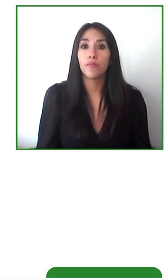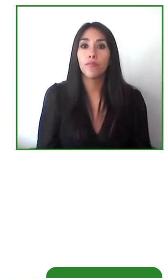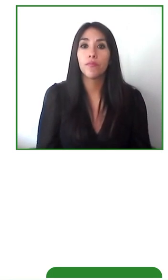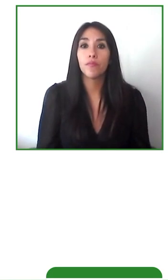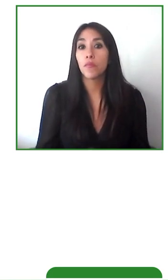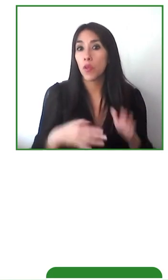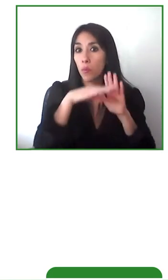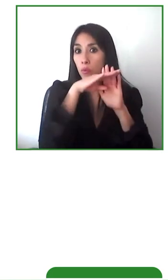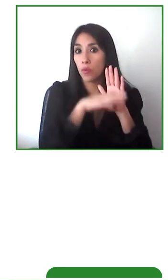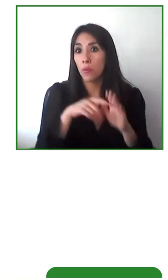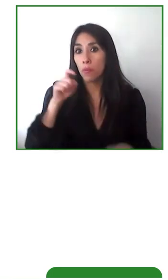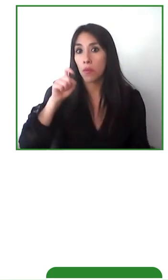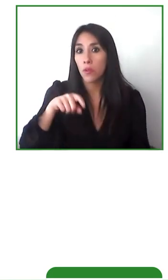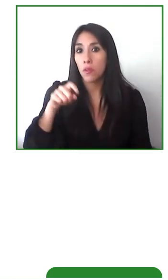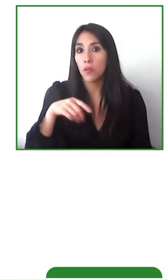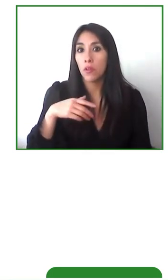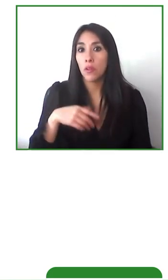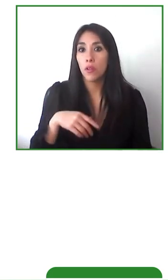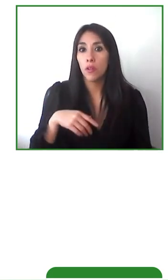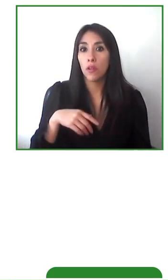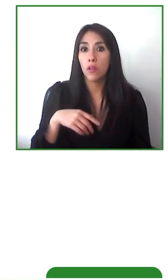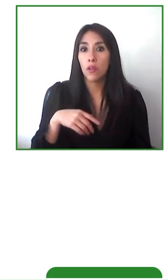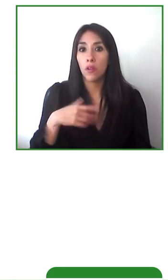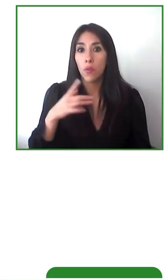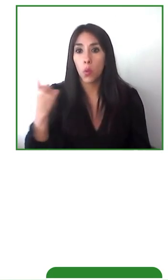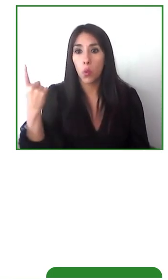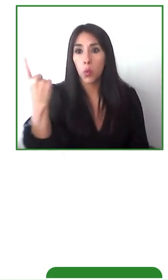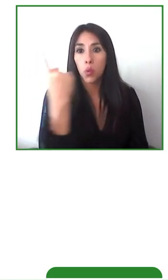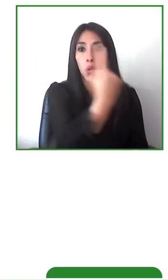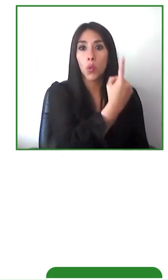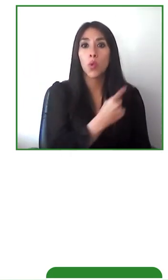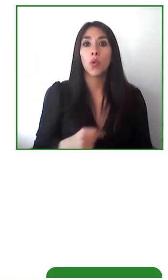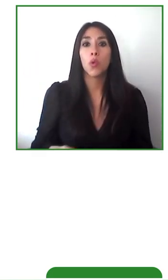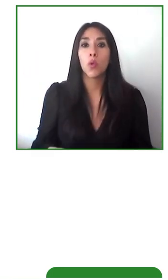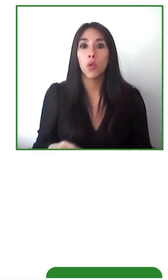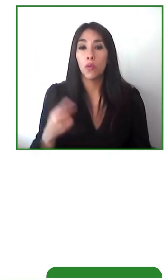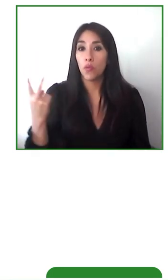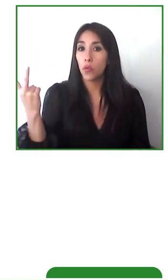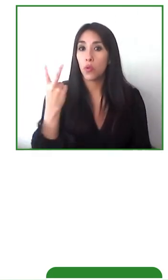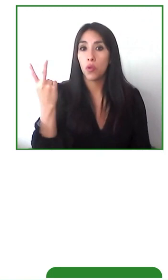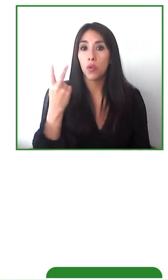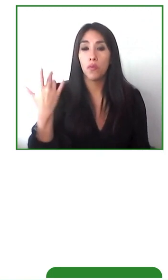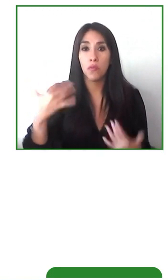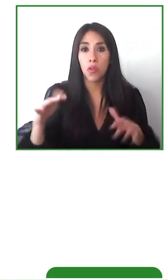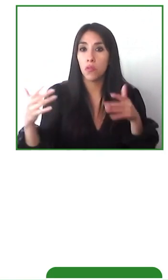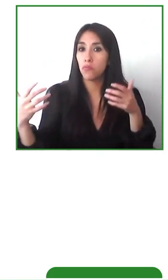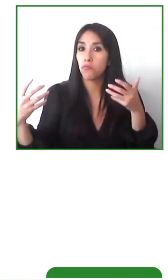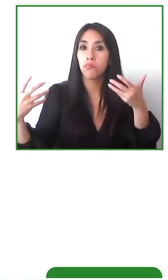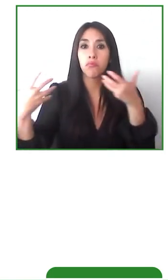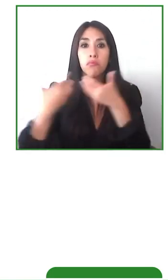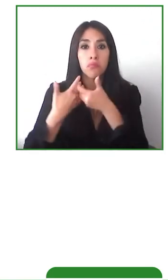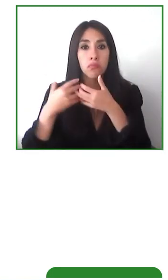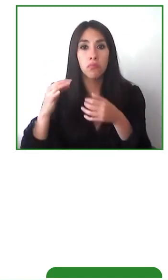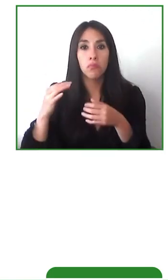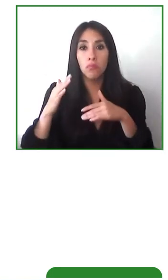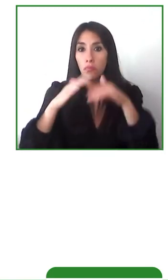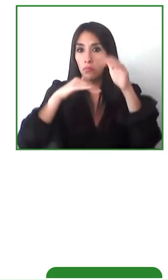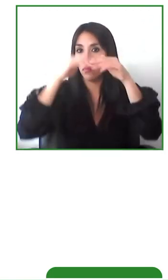que si se trabajan y se ponen en común, va a ser más fácil llegar a cumplir los objetivos que se han